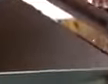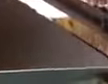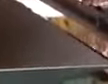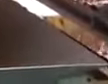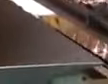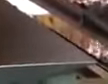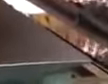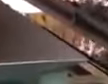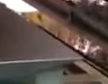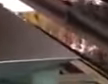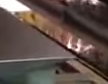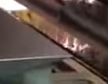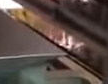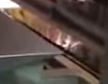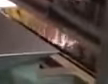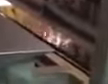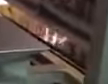Sí.